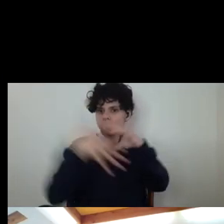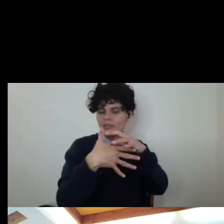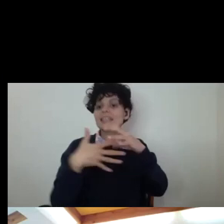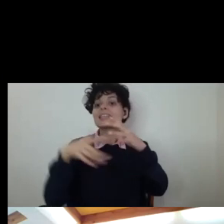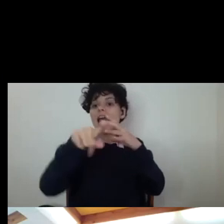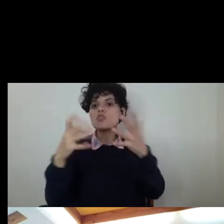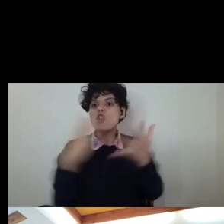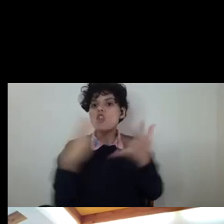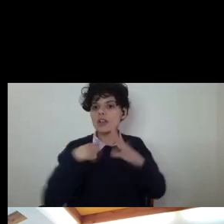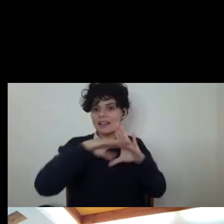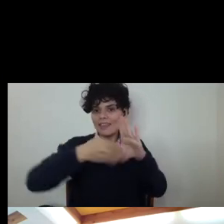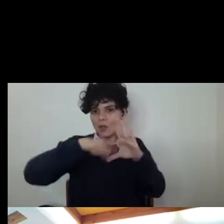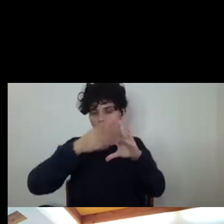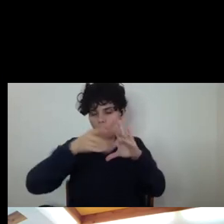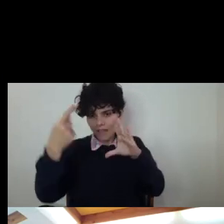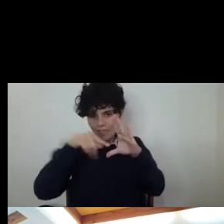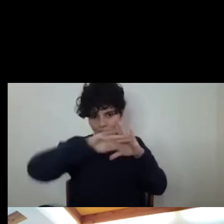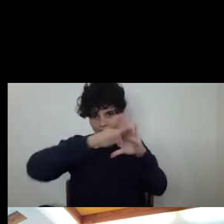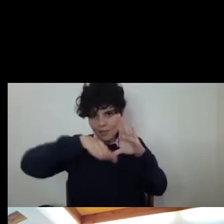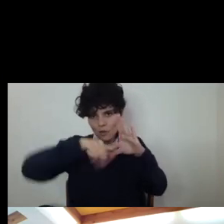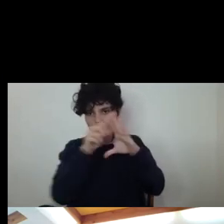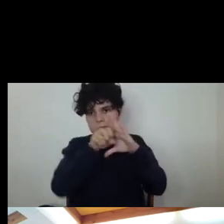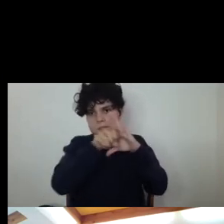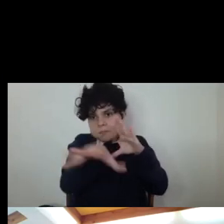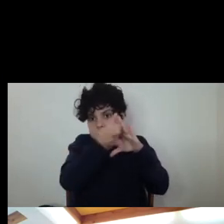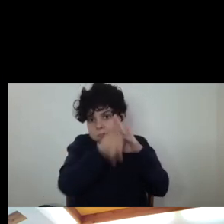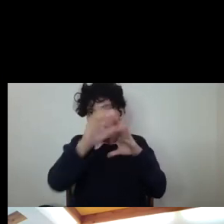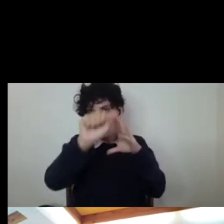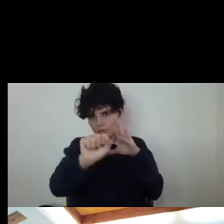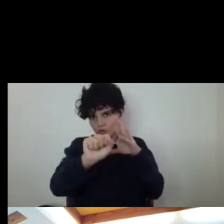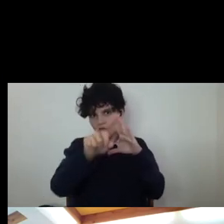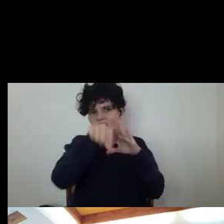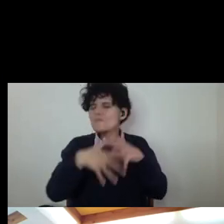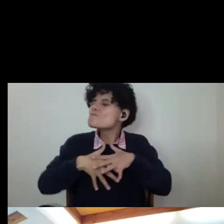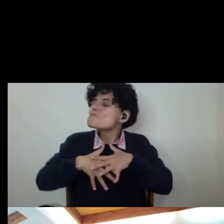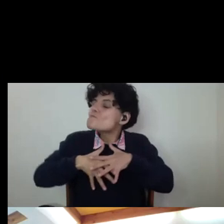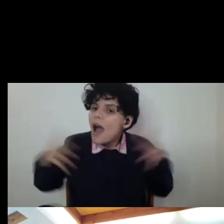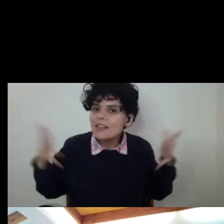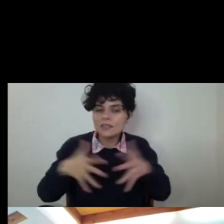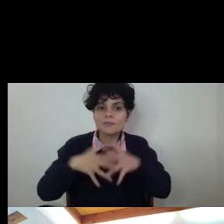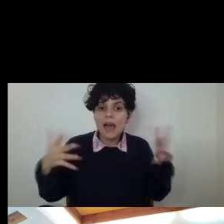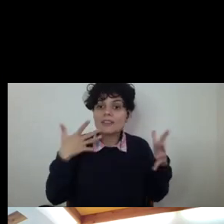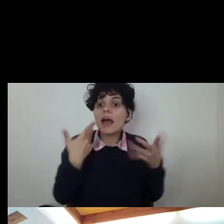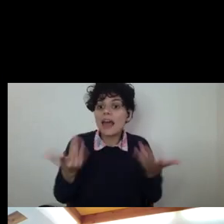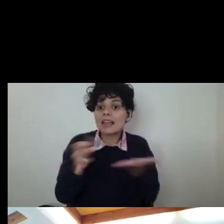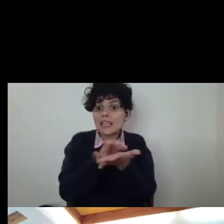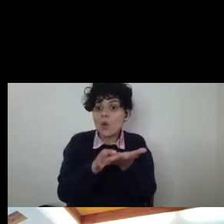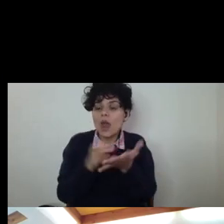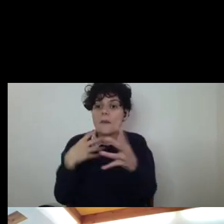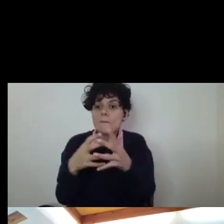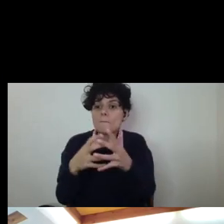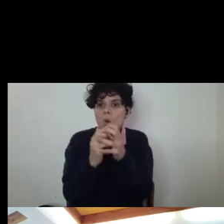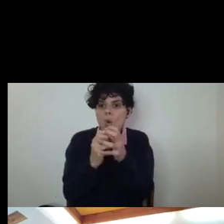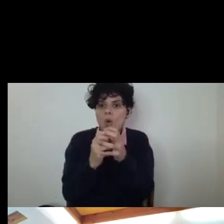liberación de calcio desde el retículo y esta es mucho mayor, que hace que se contraiga la célula muscular